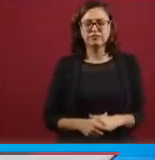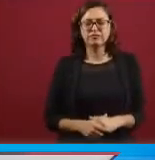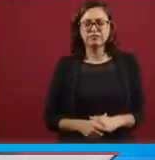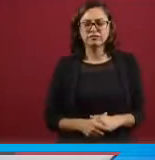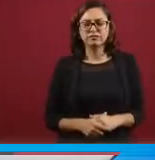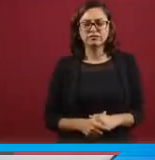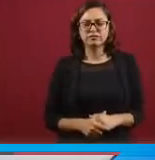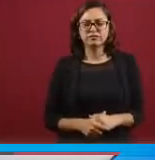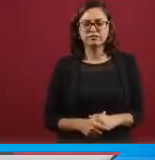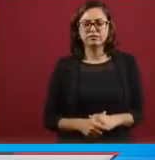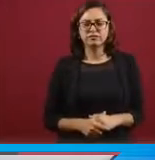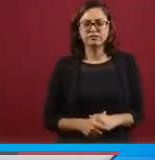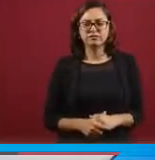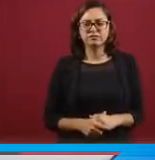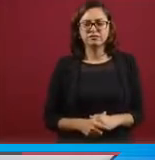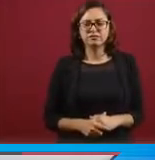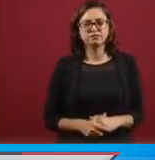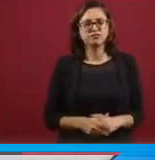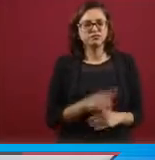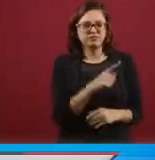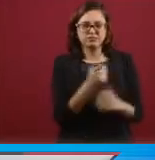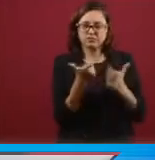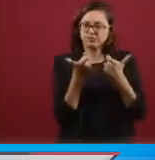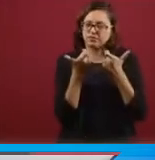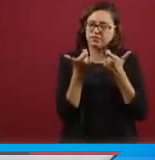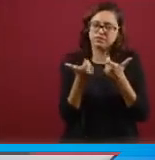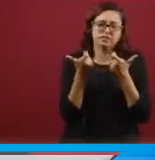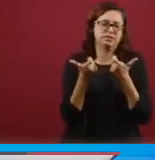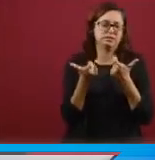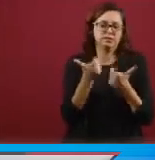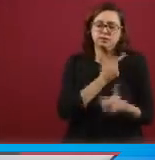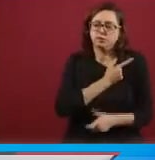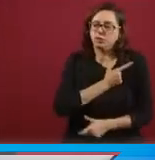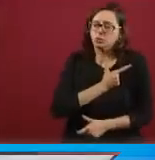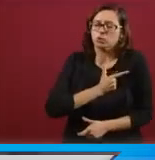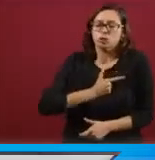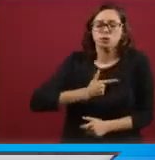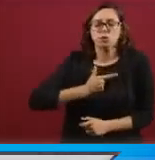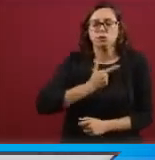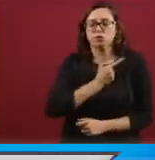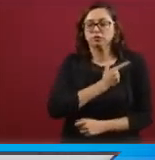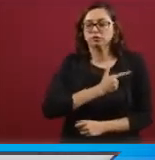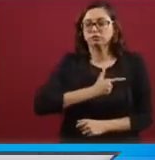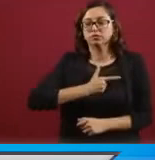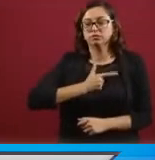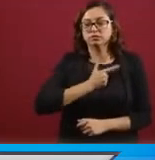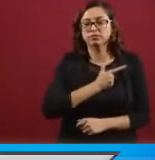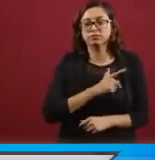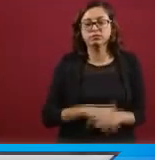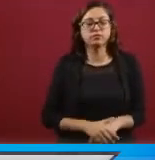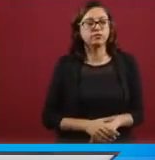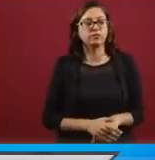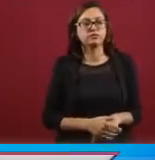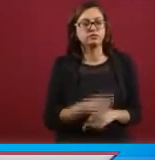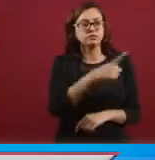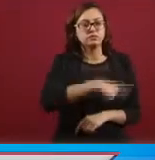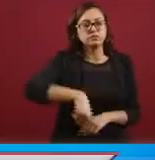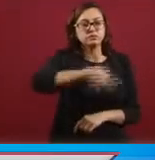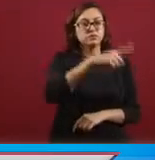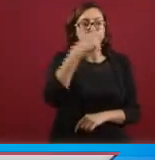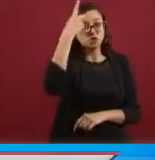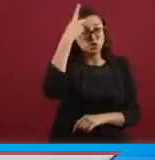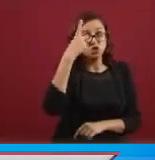que es un demócrata, por lo que propondrá a gente honesta, y resalta que a los conservadores les gusta mucho el dinero, y además de ser reaccionarios,